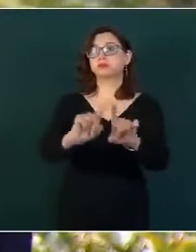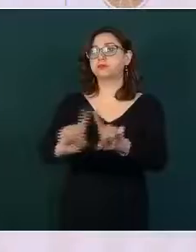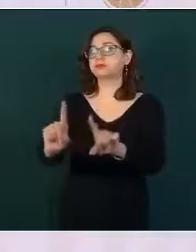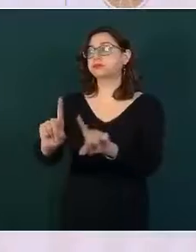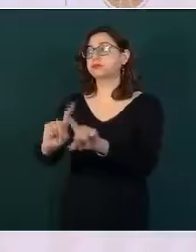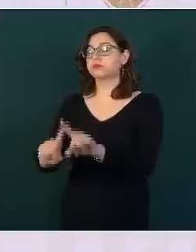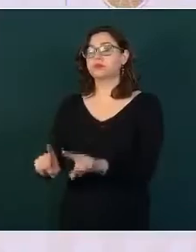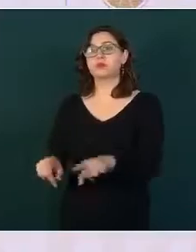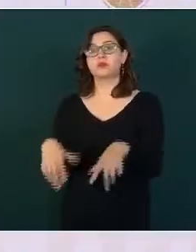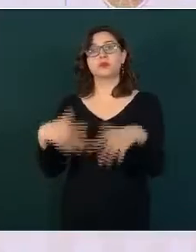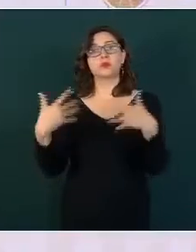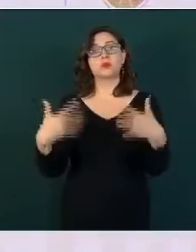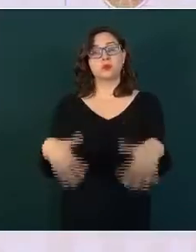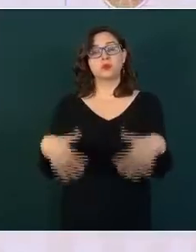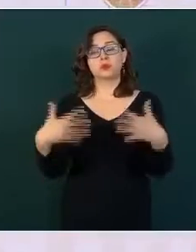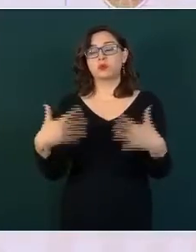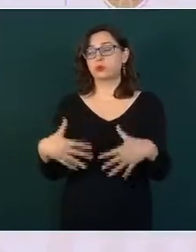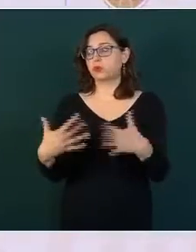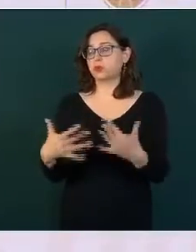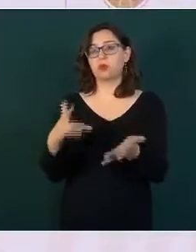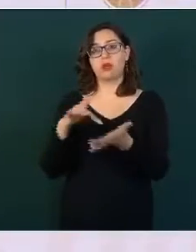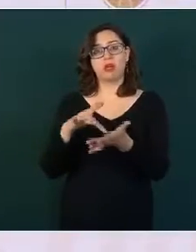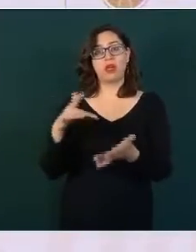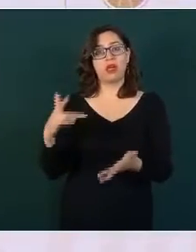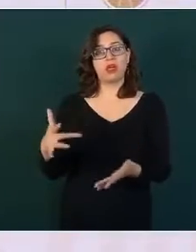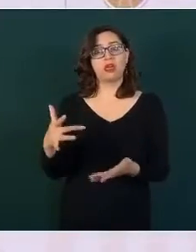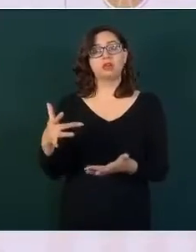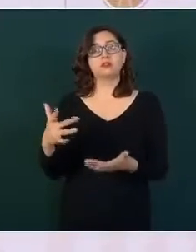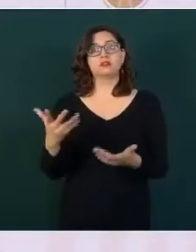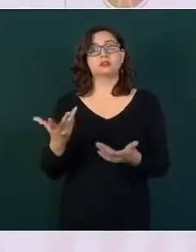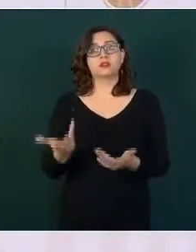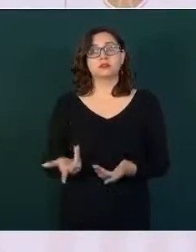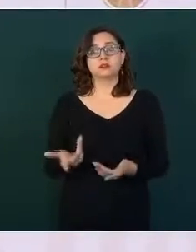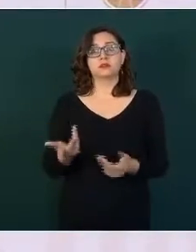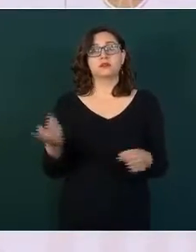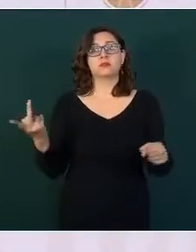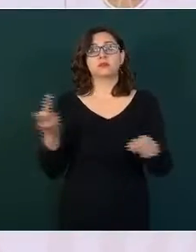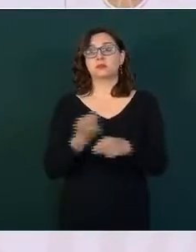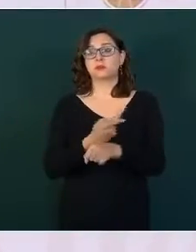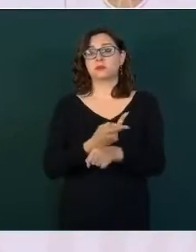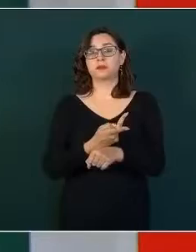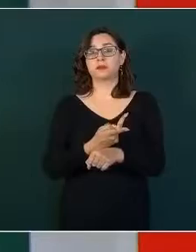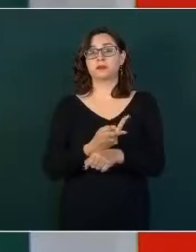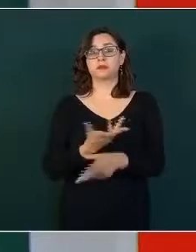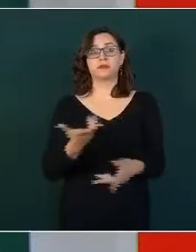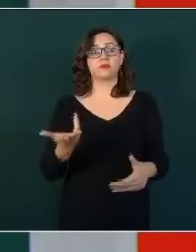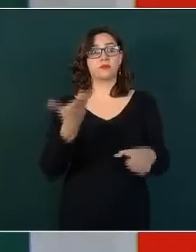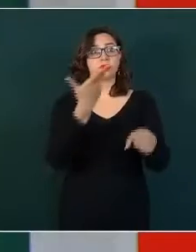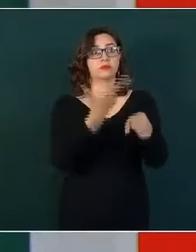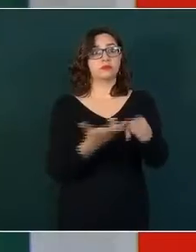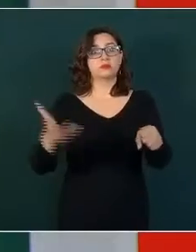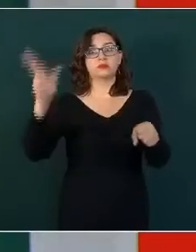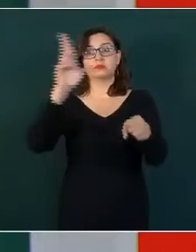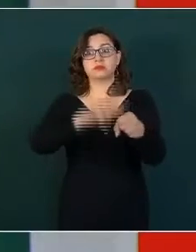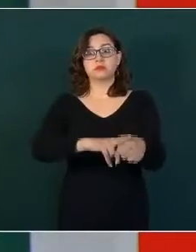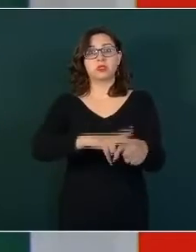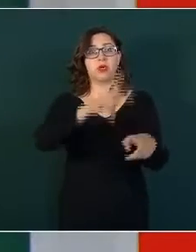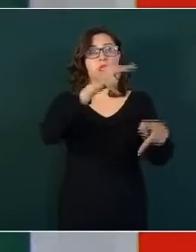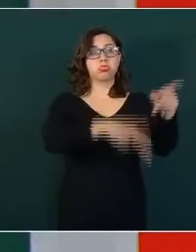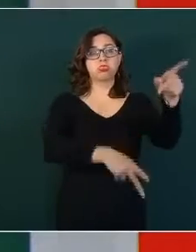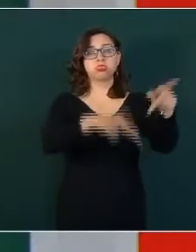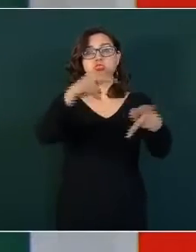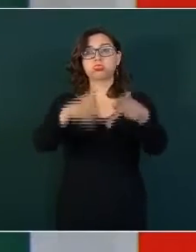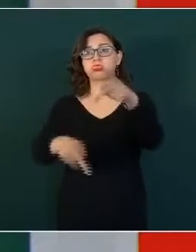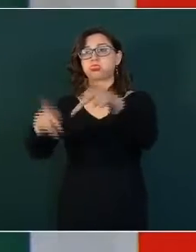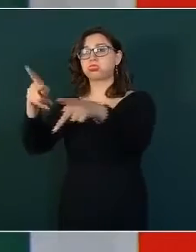la tarea de reconstrucción o terminación de hospitales que